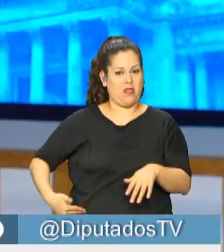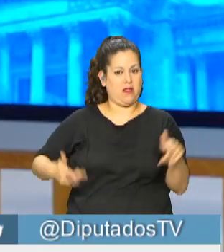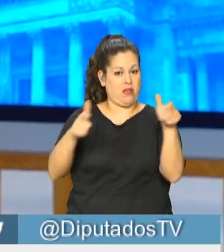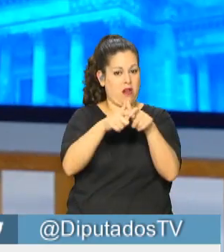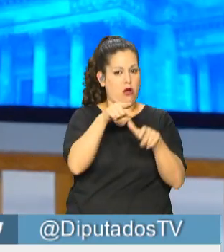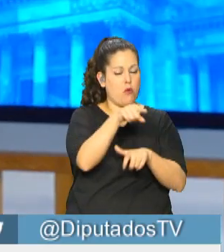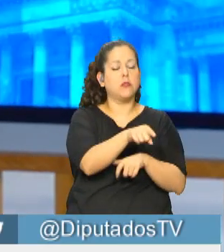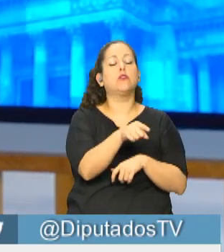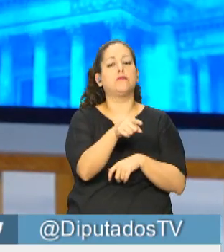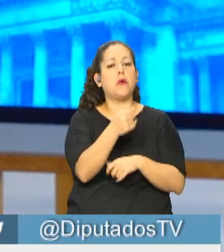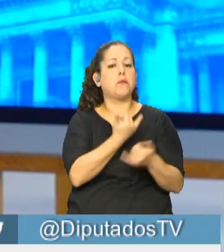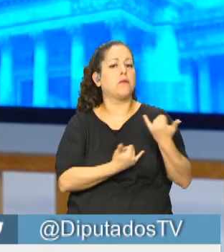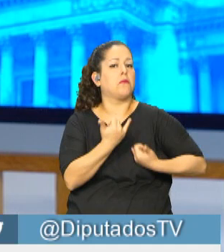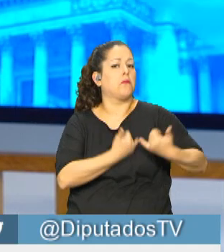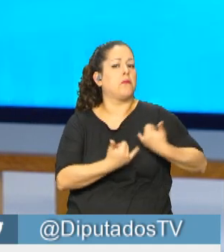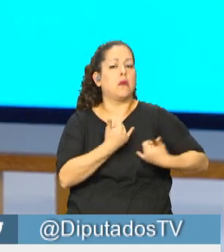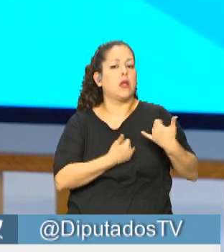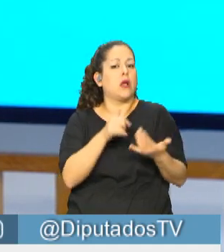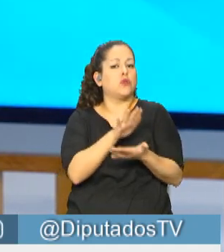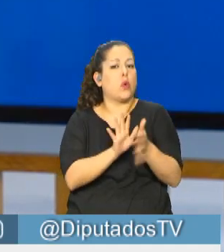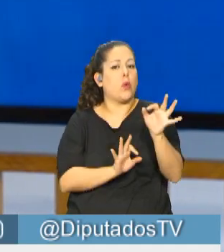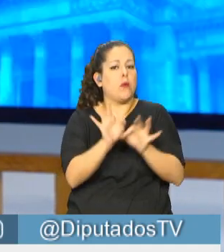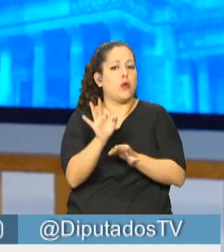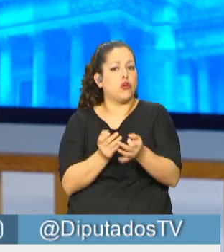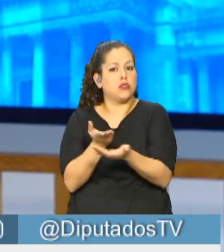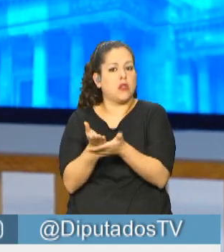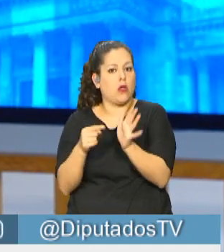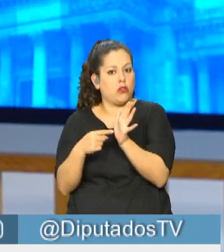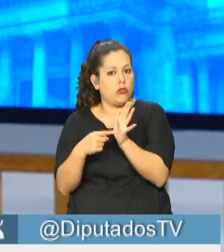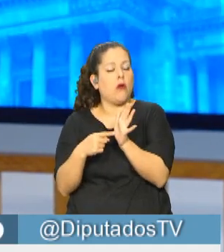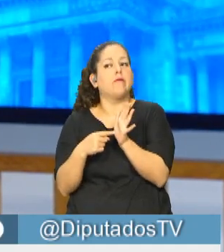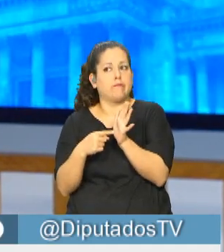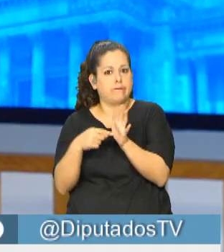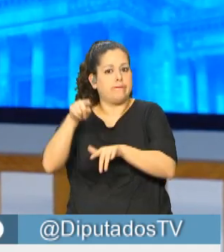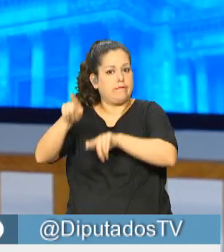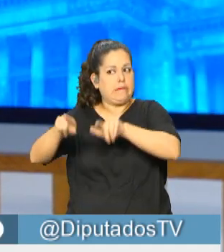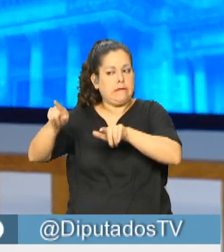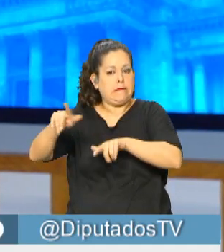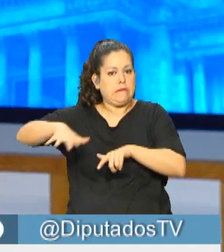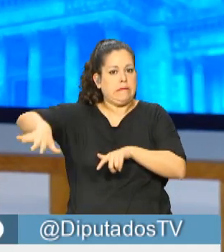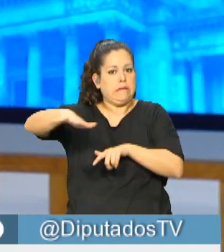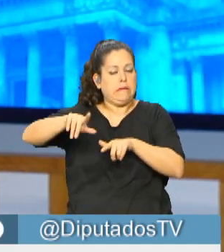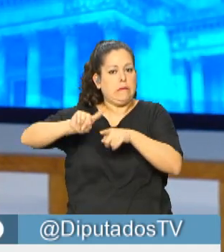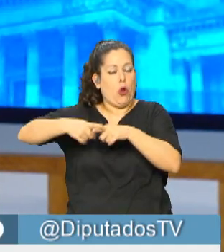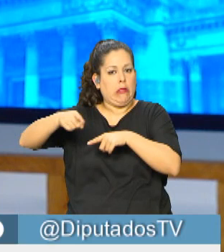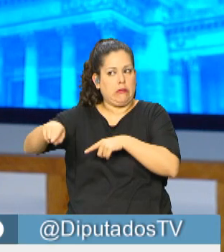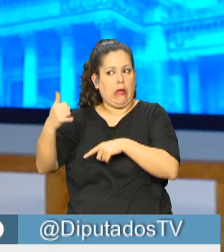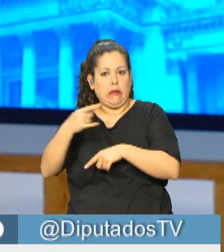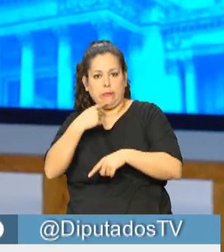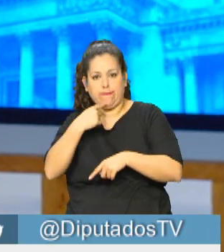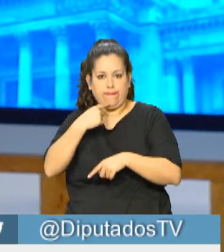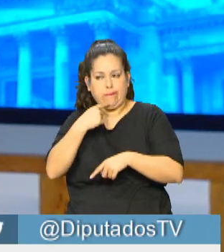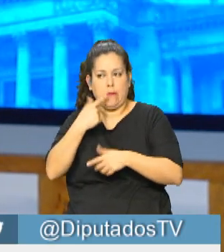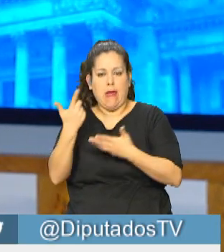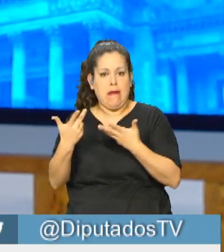bueno, aclararnos un poco la situación en torno a este proyecto que tiene sin duda a todo el arco político, por un lado,